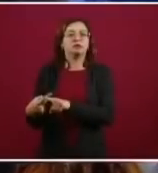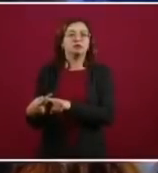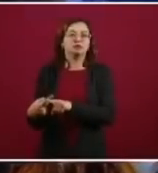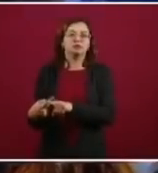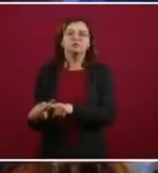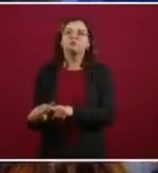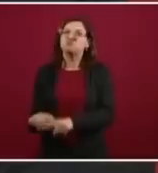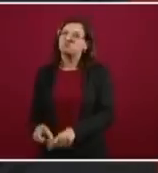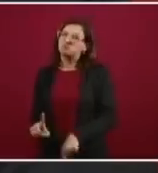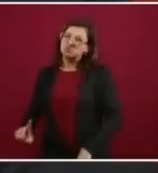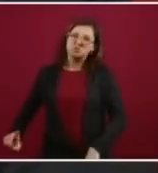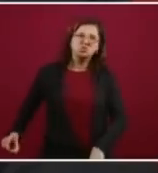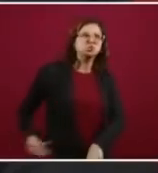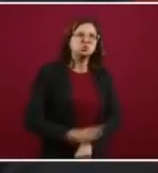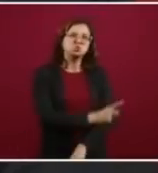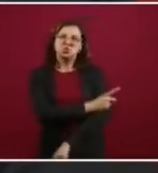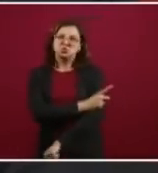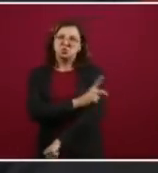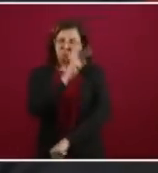revanchista,